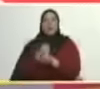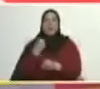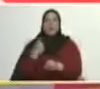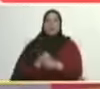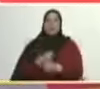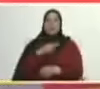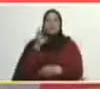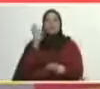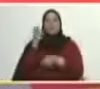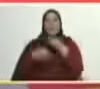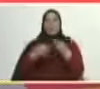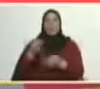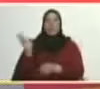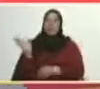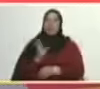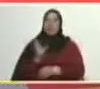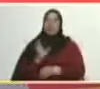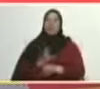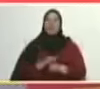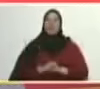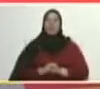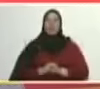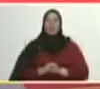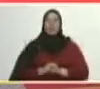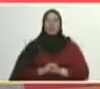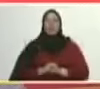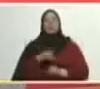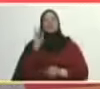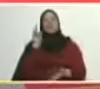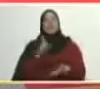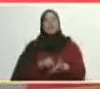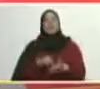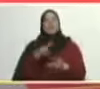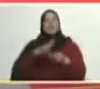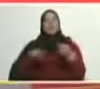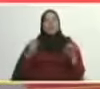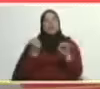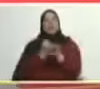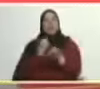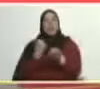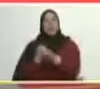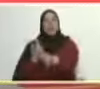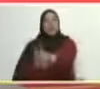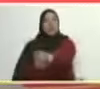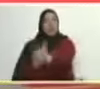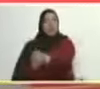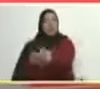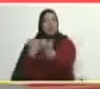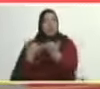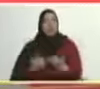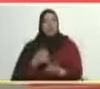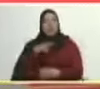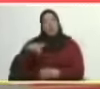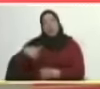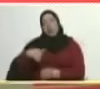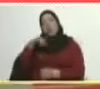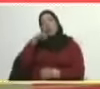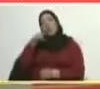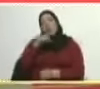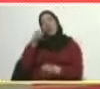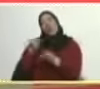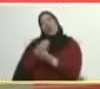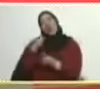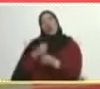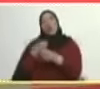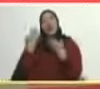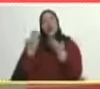la semilla del ALBA, primera concreción de una hermandad que aún tiene un prometedor camino por recorrer.